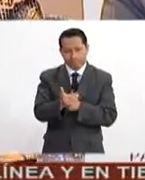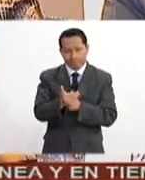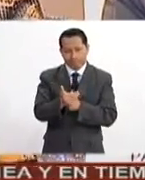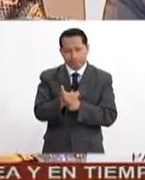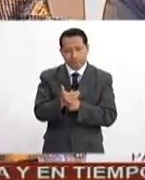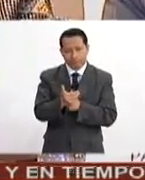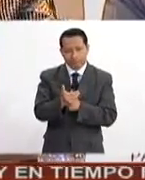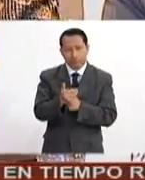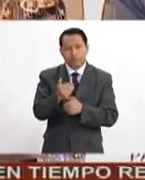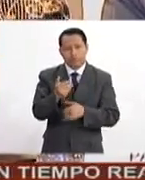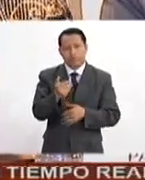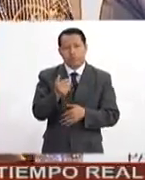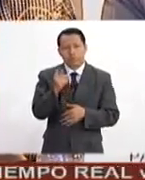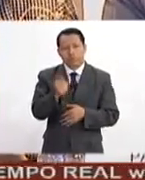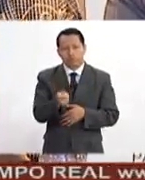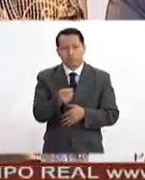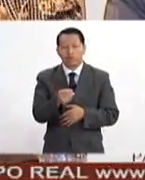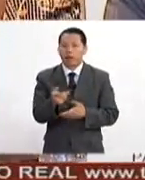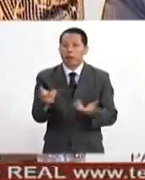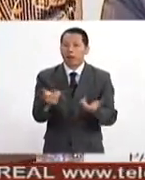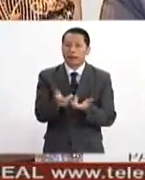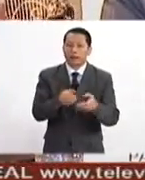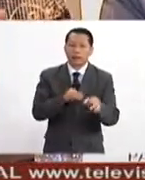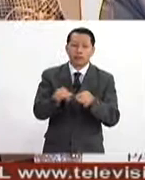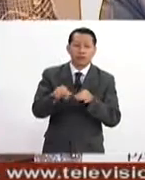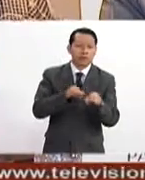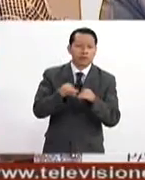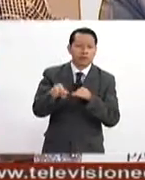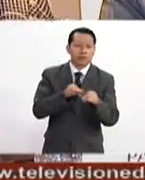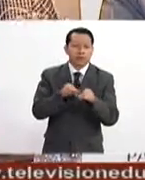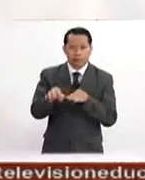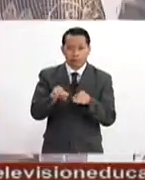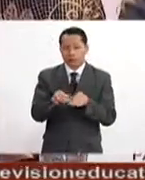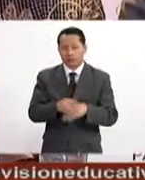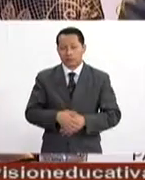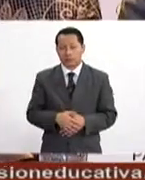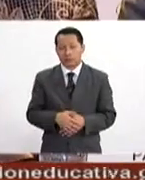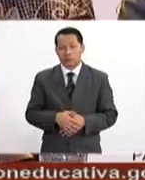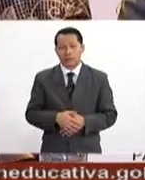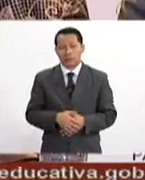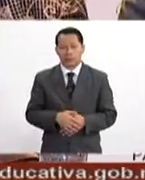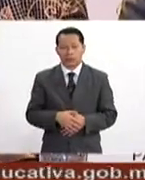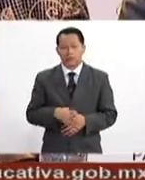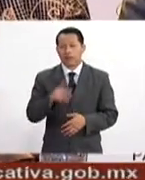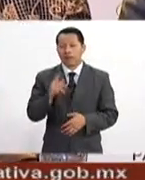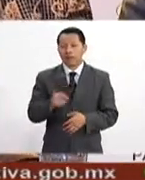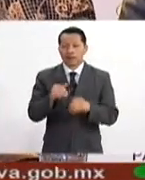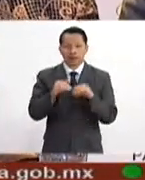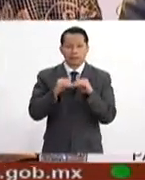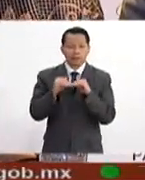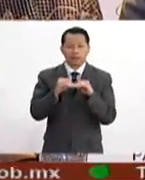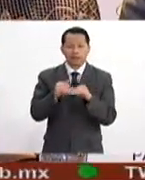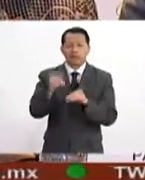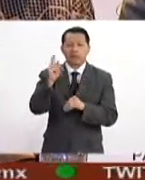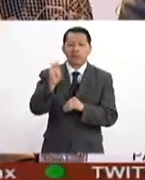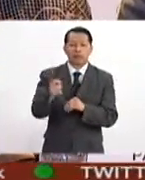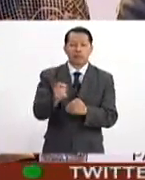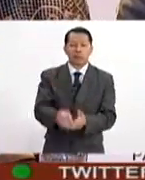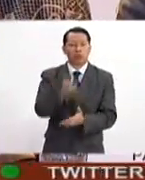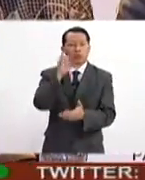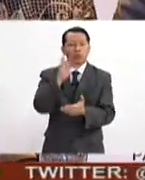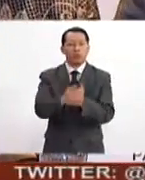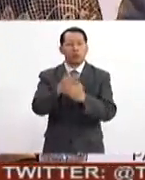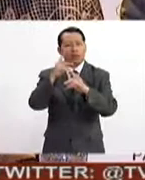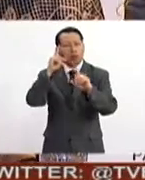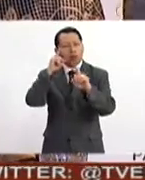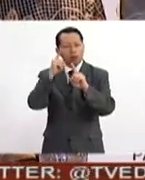desarrollar e de criar empregos e de retomar. A democracia é o único caminho.